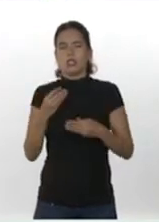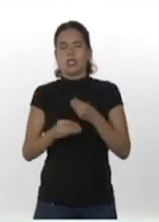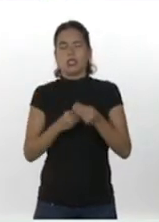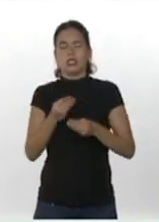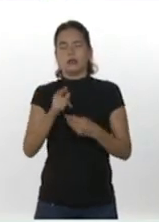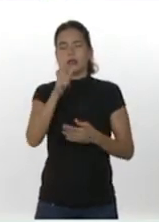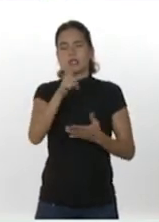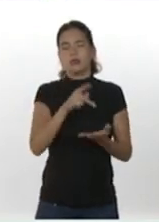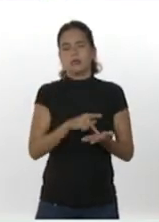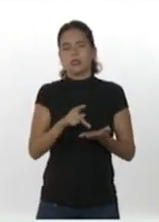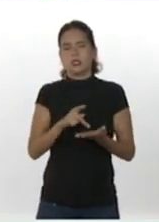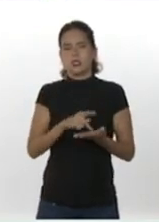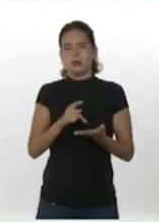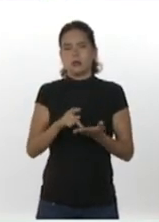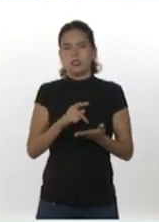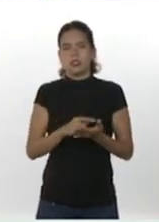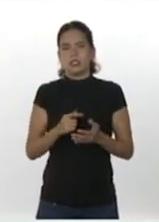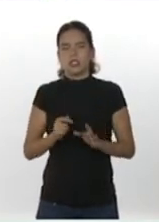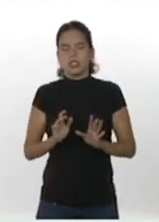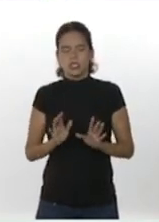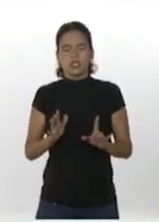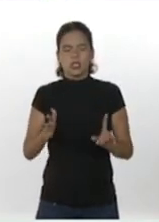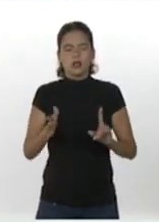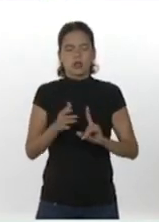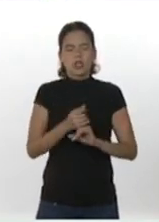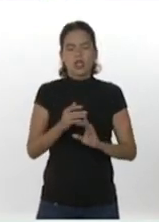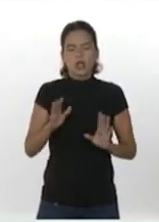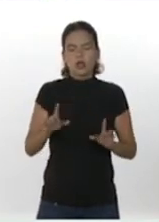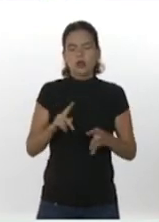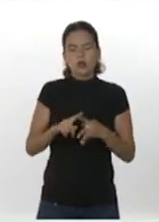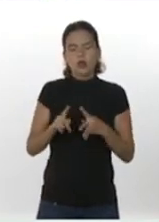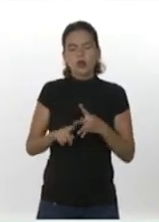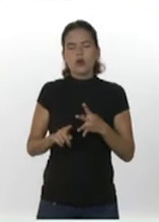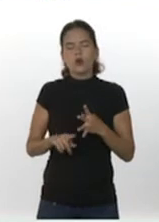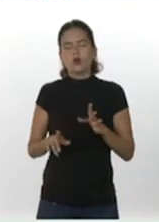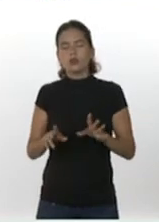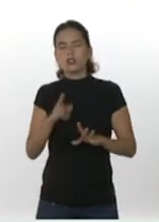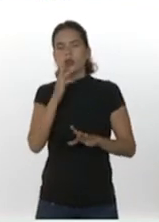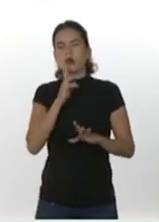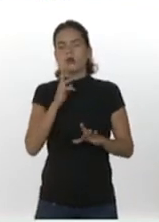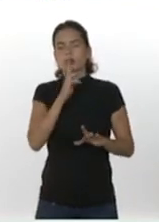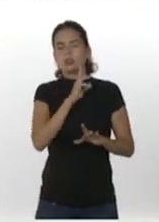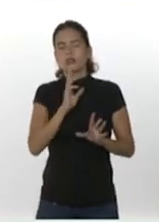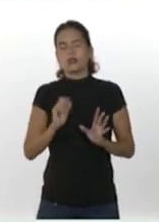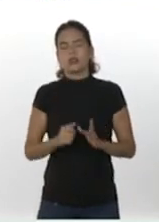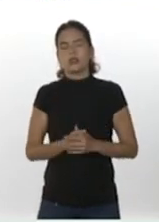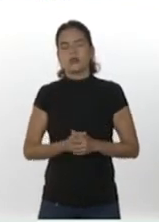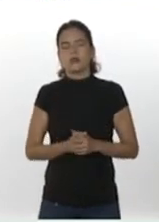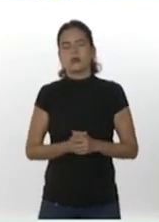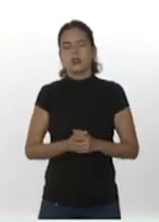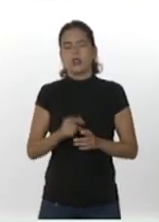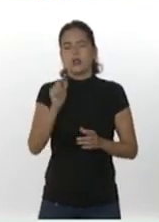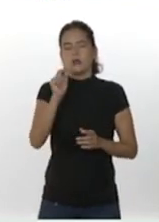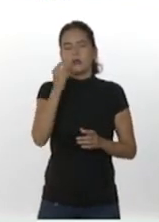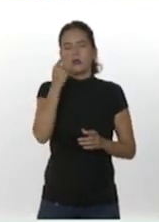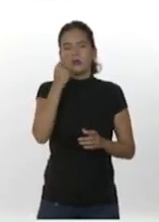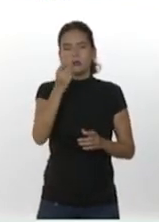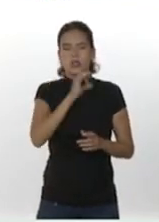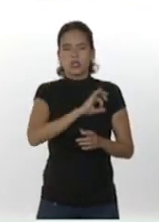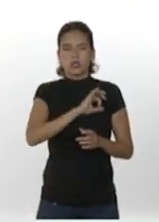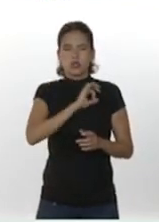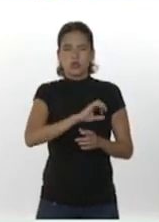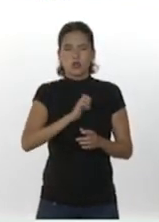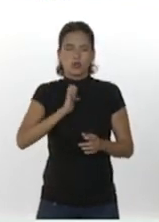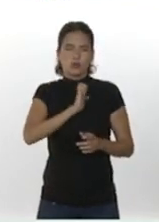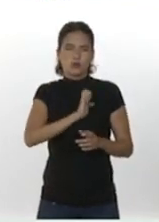aquellos participantes que, si bien alcanzaron habilidades y destrezas de tipo ocupacional y vocacional, desde el punto de vista